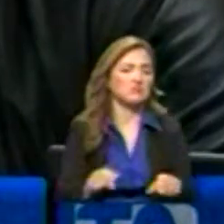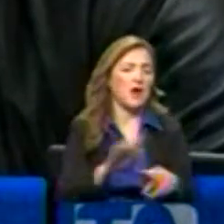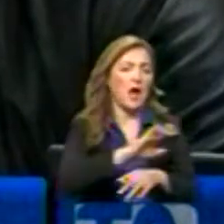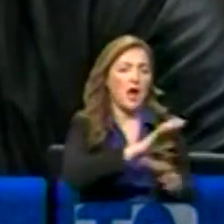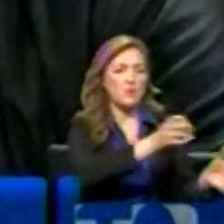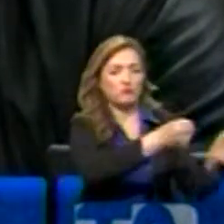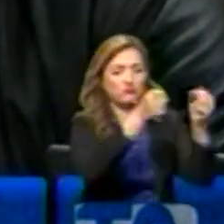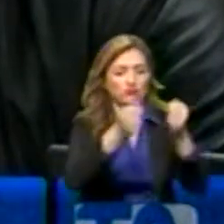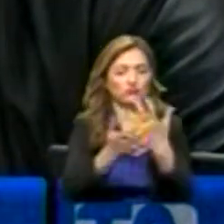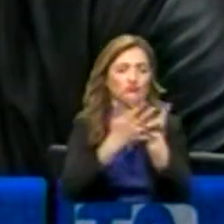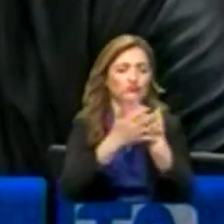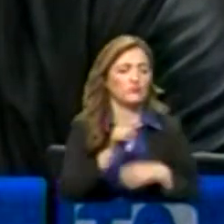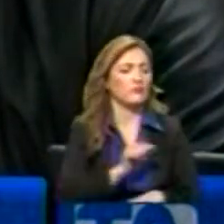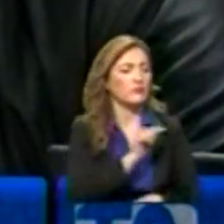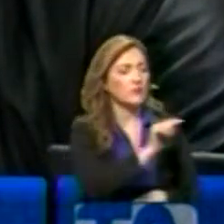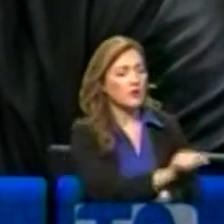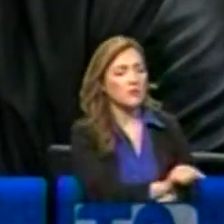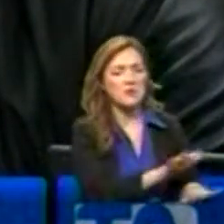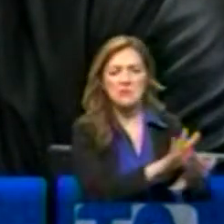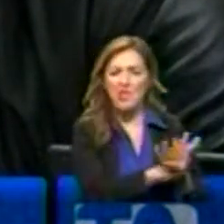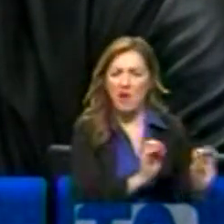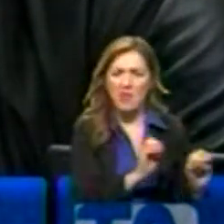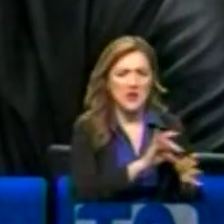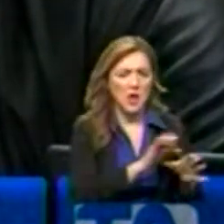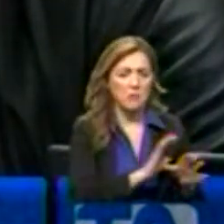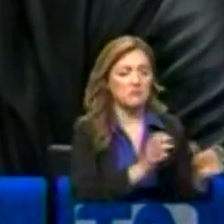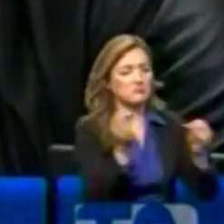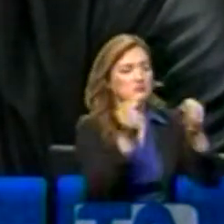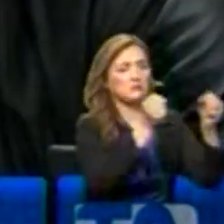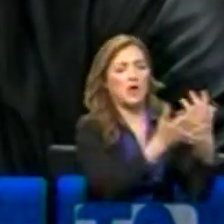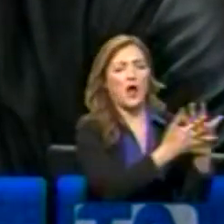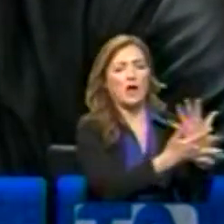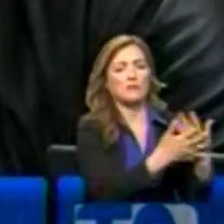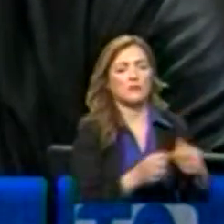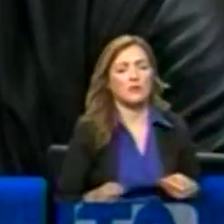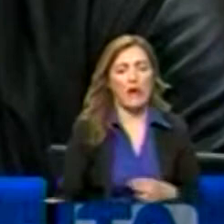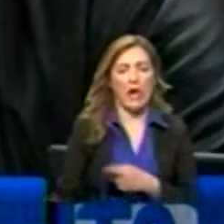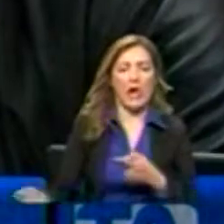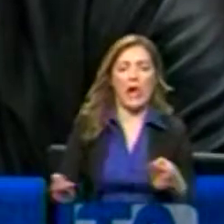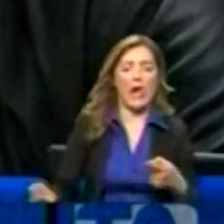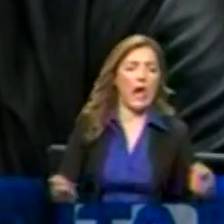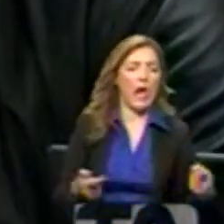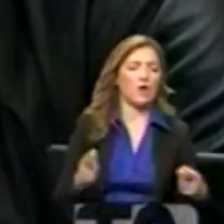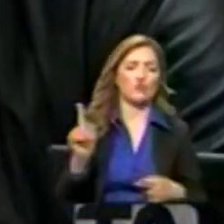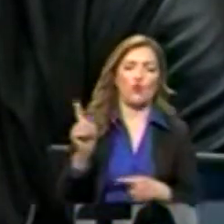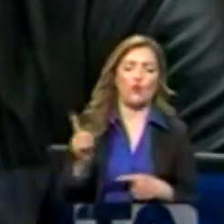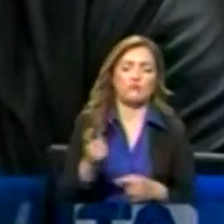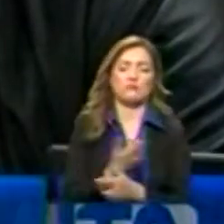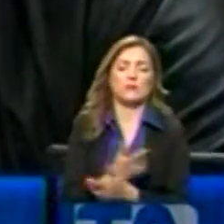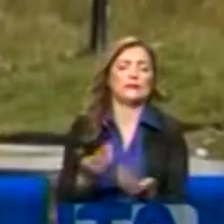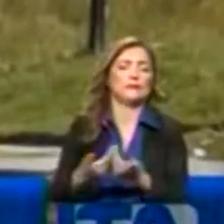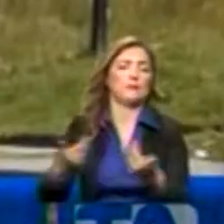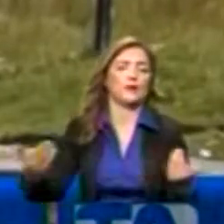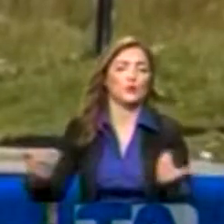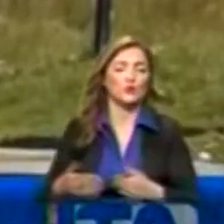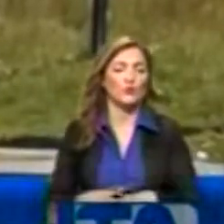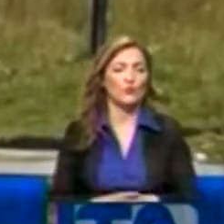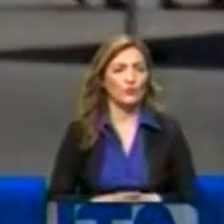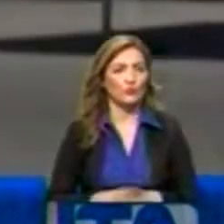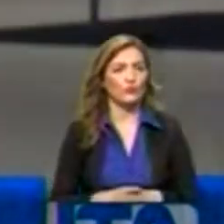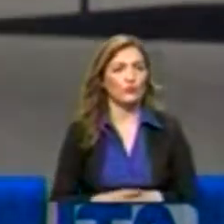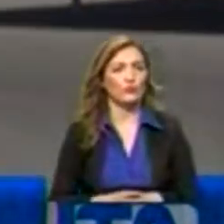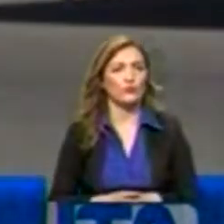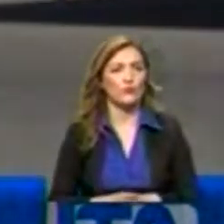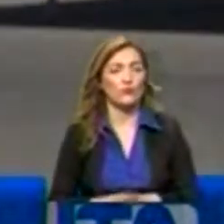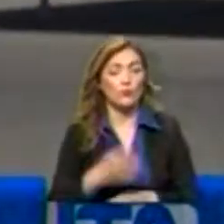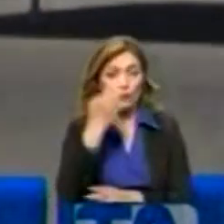luego por una separación de estas organizaciones para evitar los enfrentamientos que lamentablemente se dieron meses atrás. Asimismo, durante este